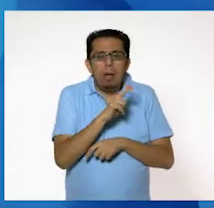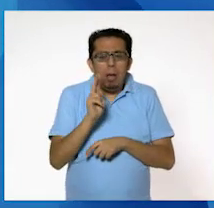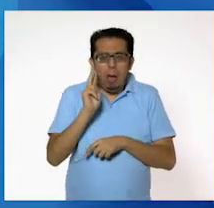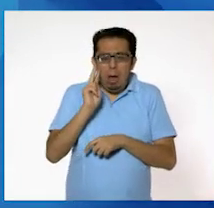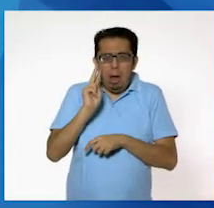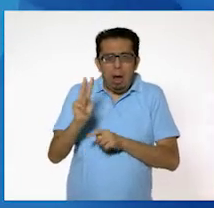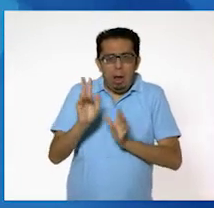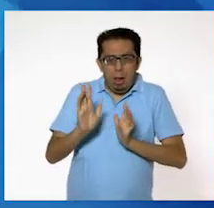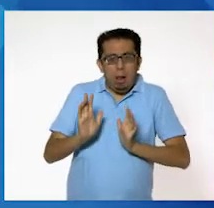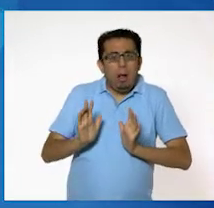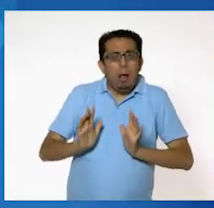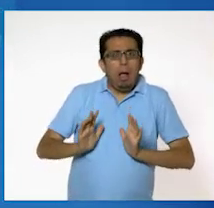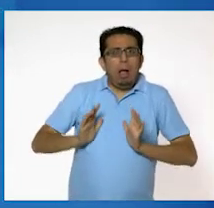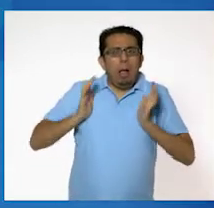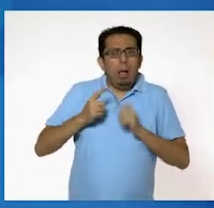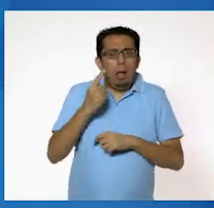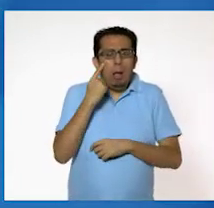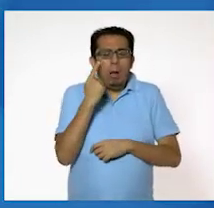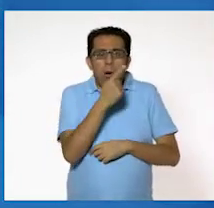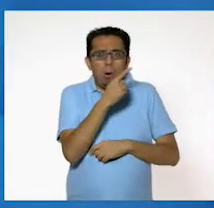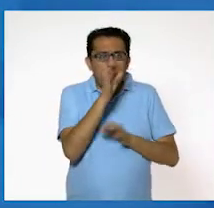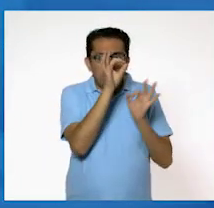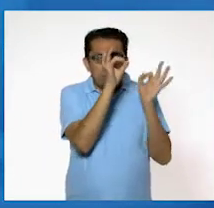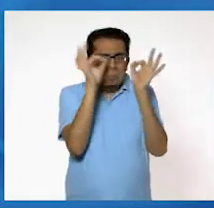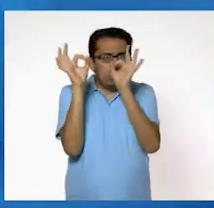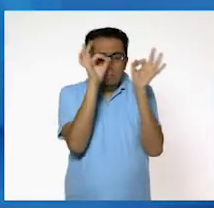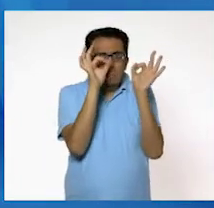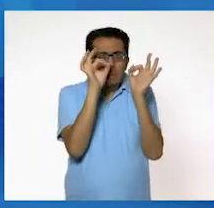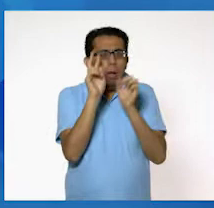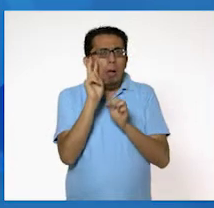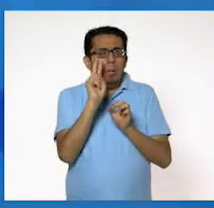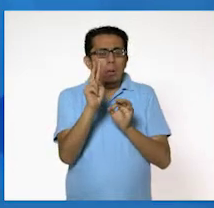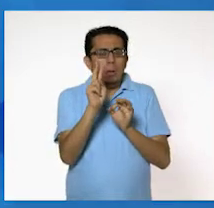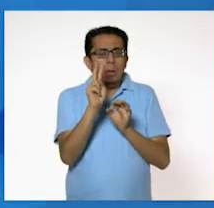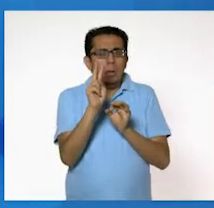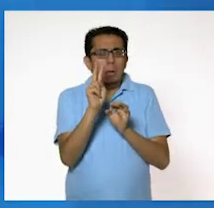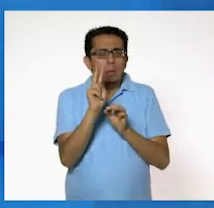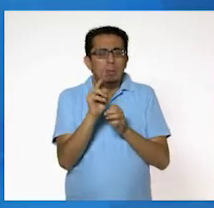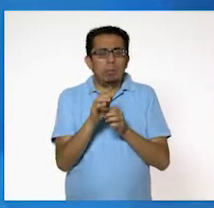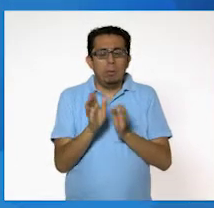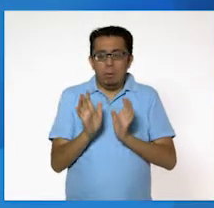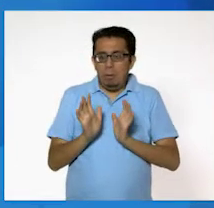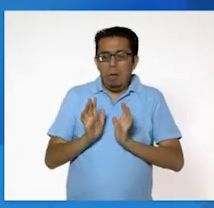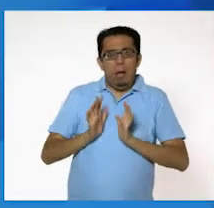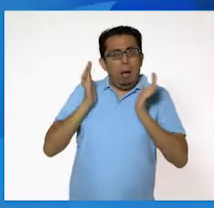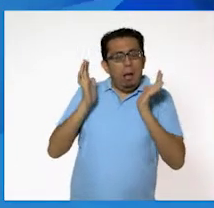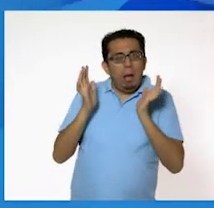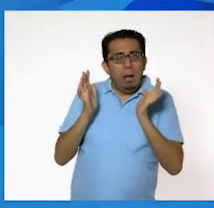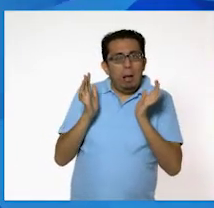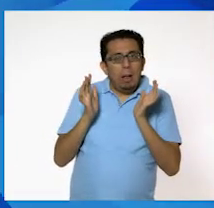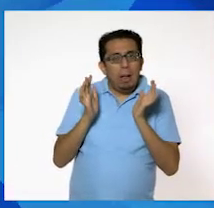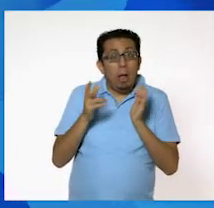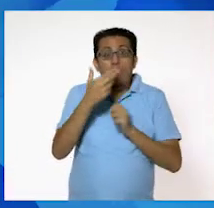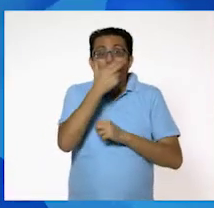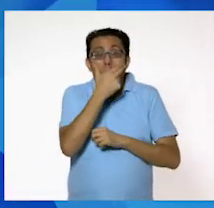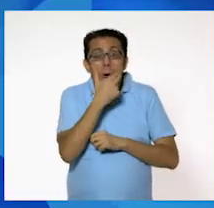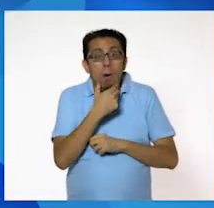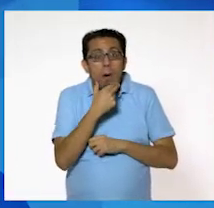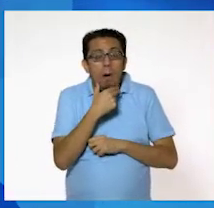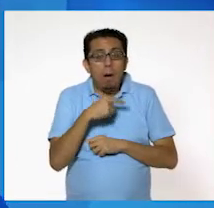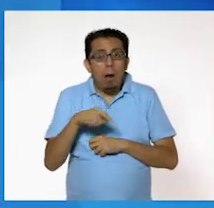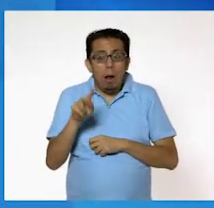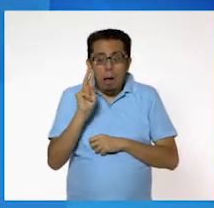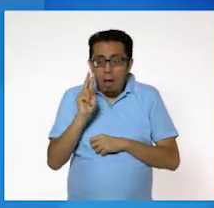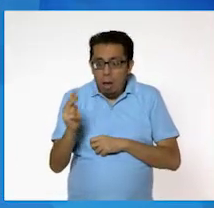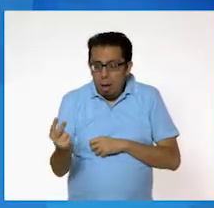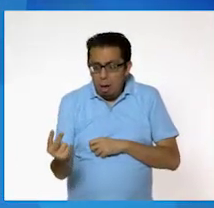se dio cuenta de que los ojos se movían y lo miraban fijamente. Gepetto, viéndose mirar por aquellos